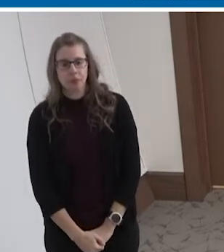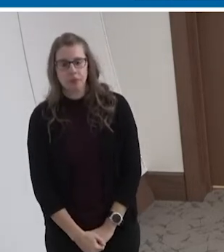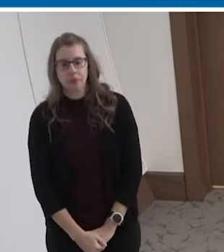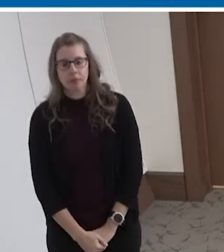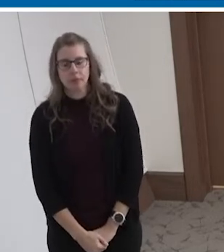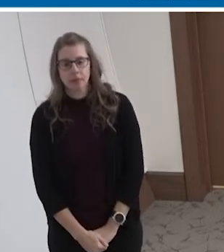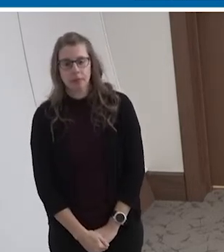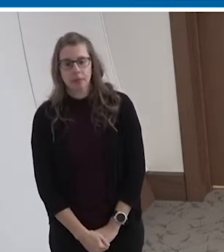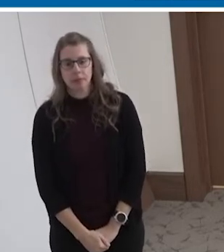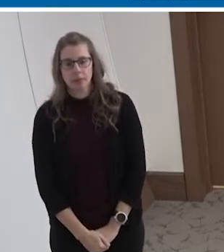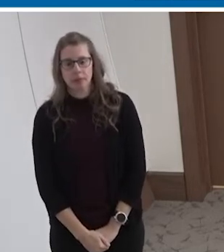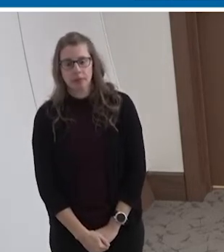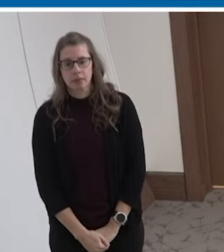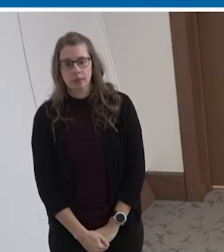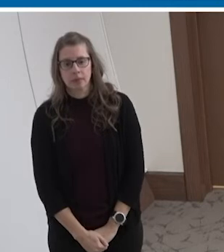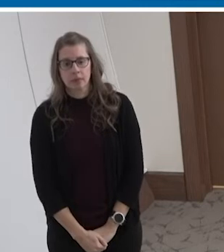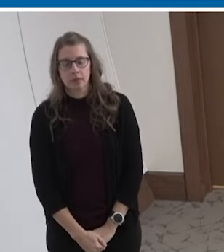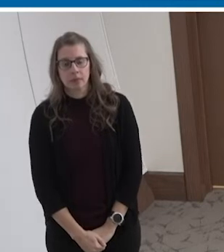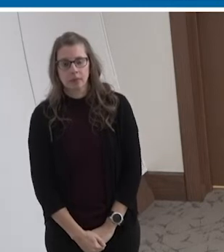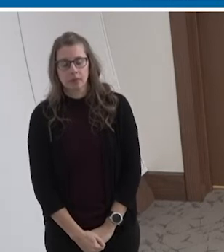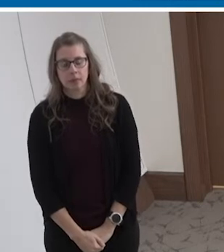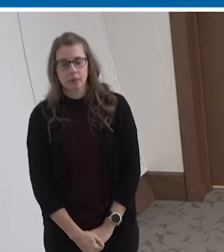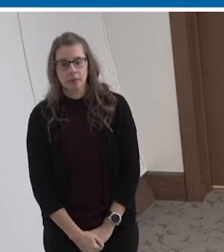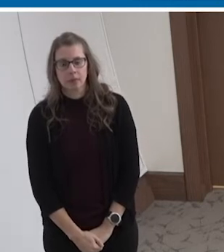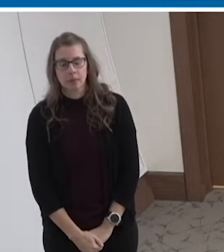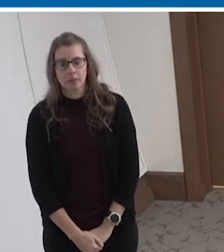la vacuna se ha